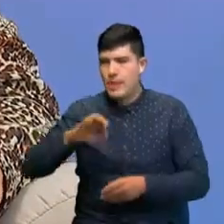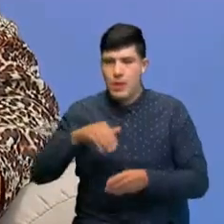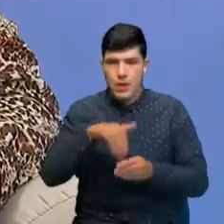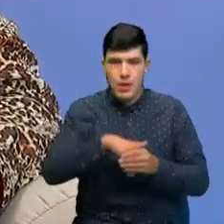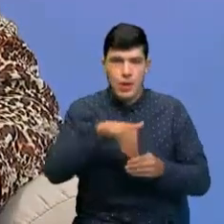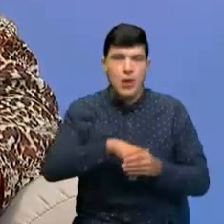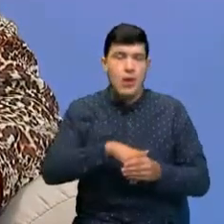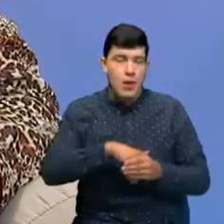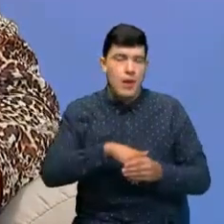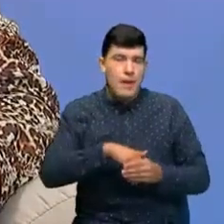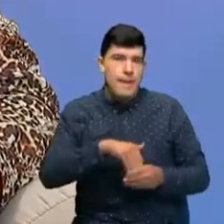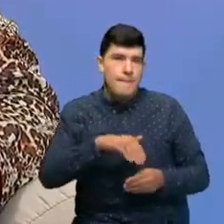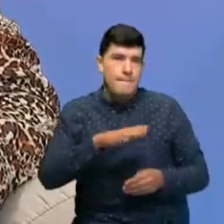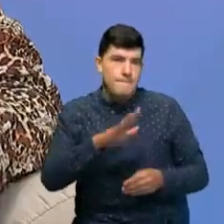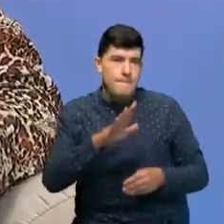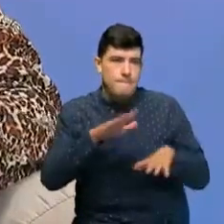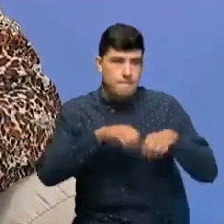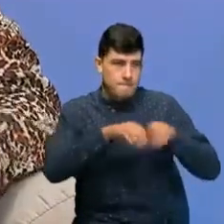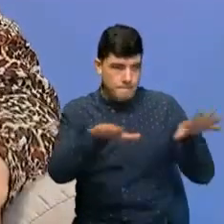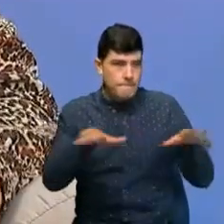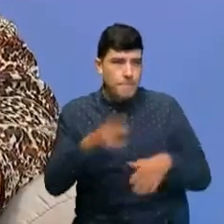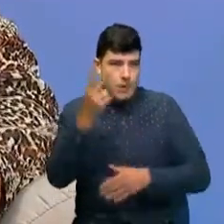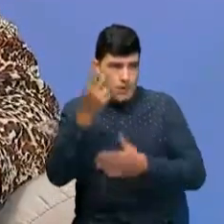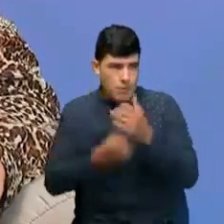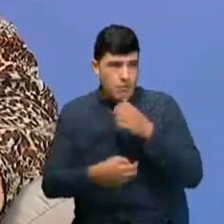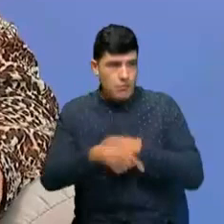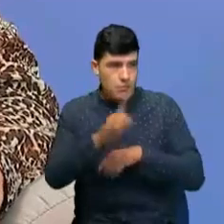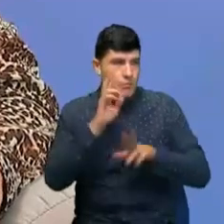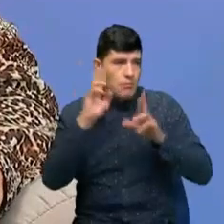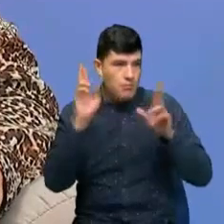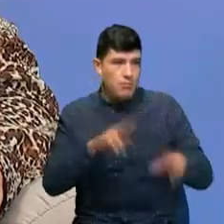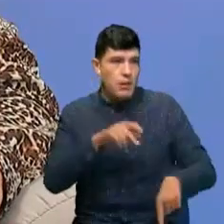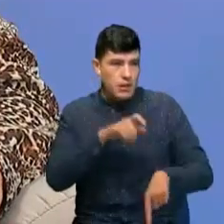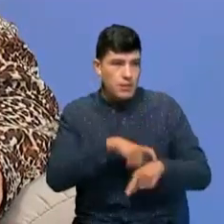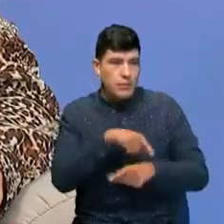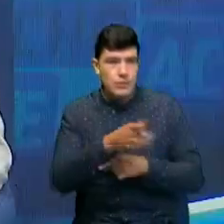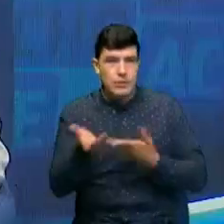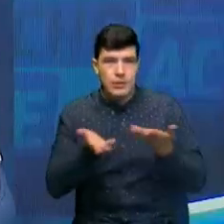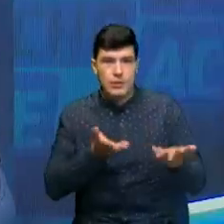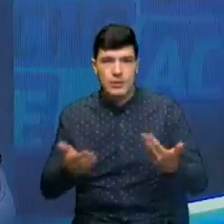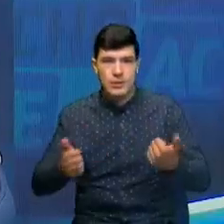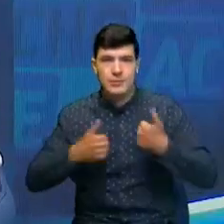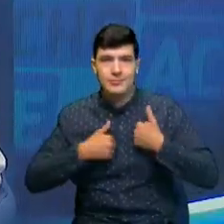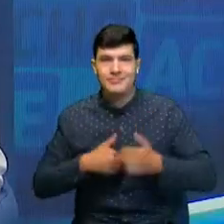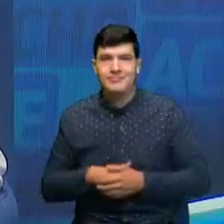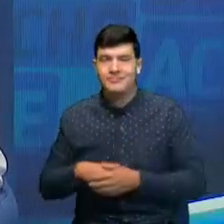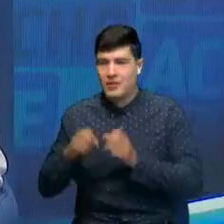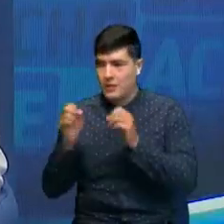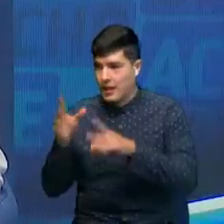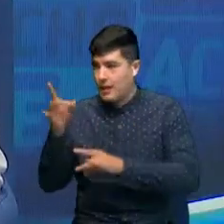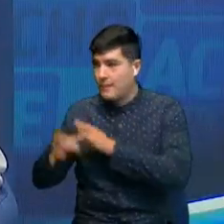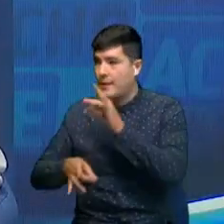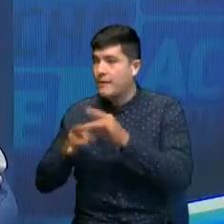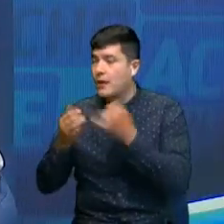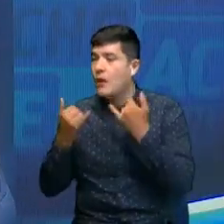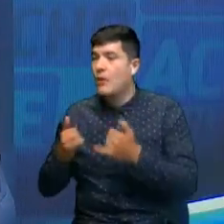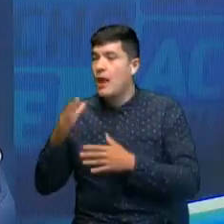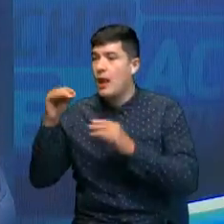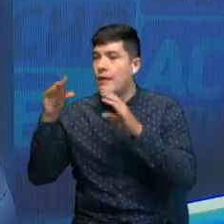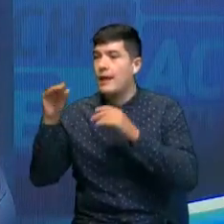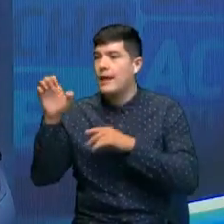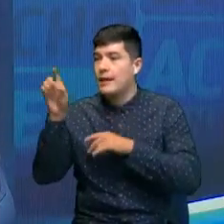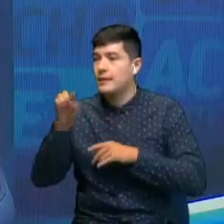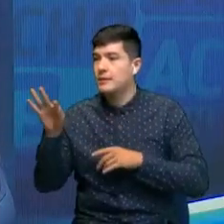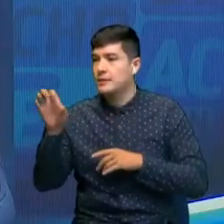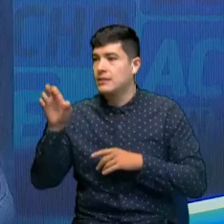para prima media, para cualquiera de los dos se tiene en cuenta el tiempo que han prestado en servicio militar. Bueno, perfecto. Hablemos ahora con Esther, que se